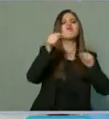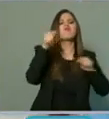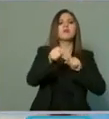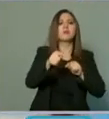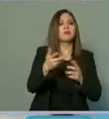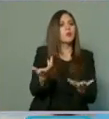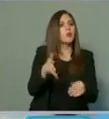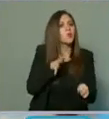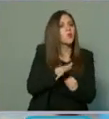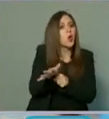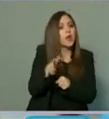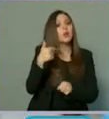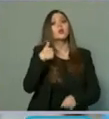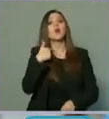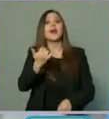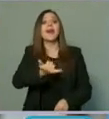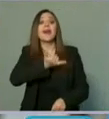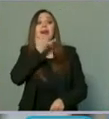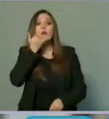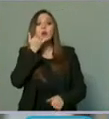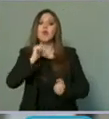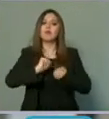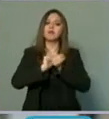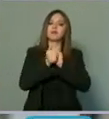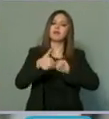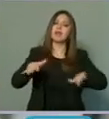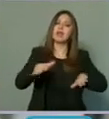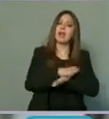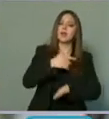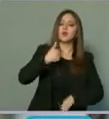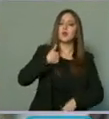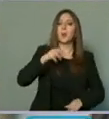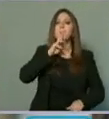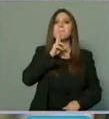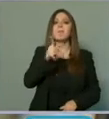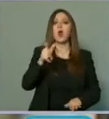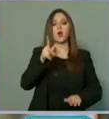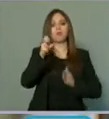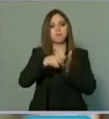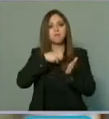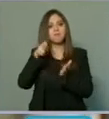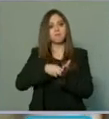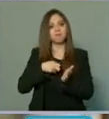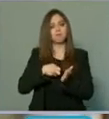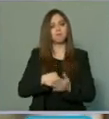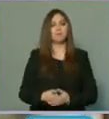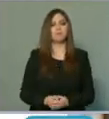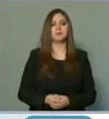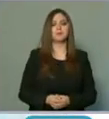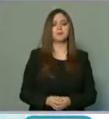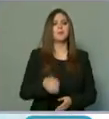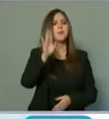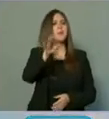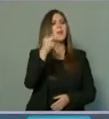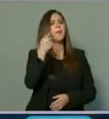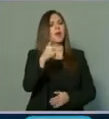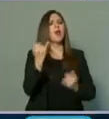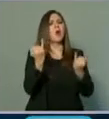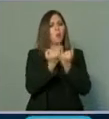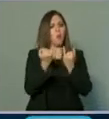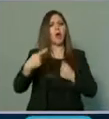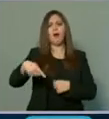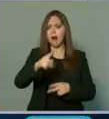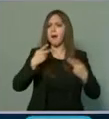para poder hacer las cosas mejores. Claro, pero ¿cómo identificarlo? Porque yo creo que también existen las personas que tienen toda